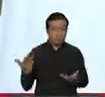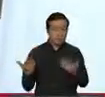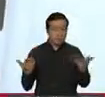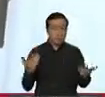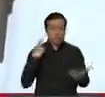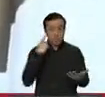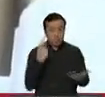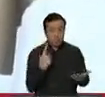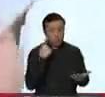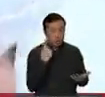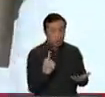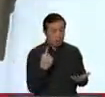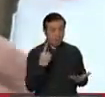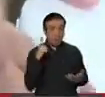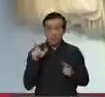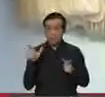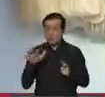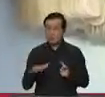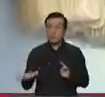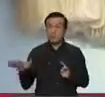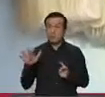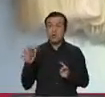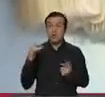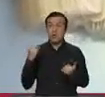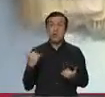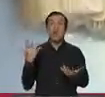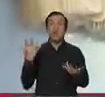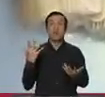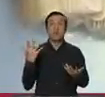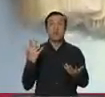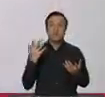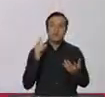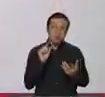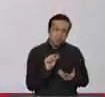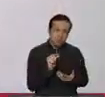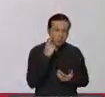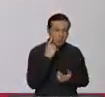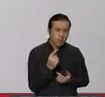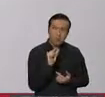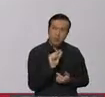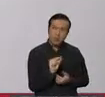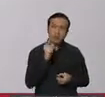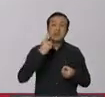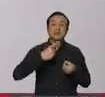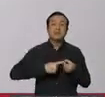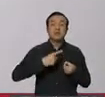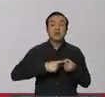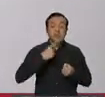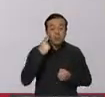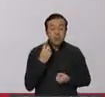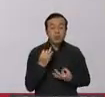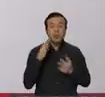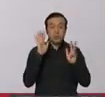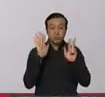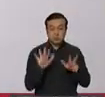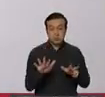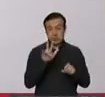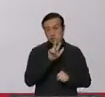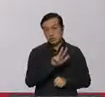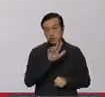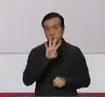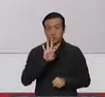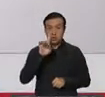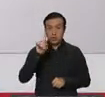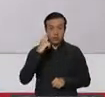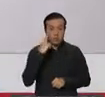de pruebas con respecto a la población por ahora es demasiado baja. En Quito se han tomado 8.341